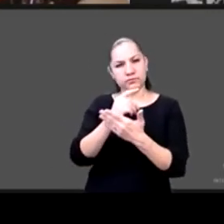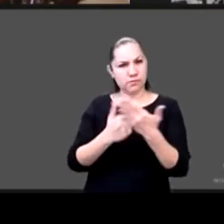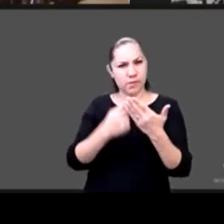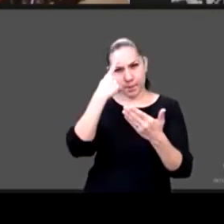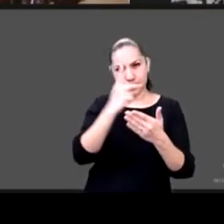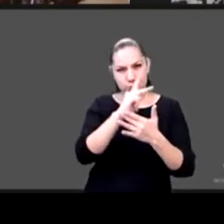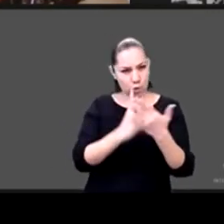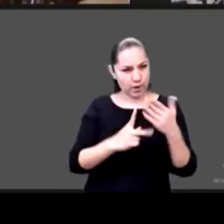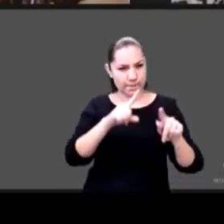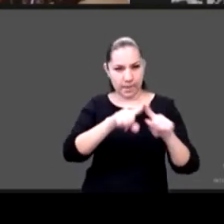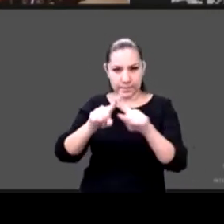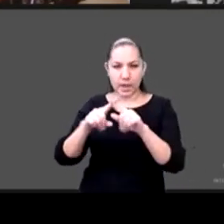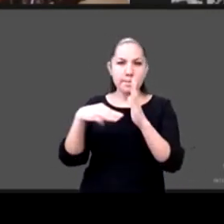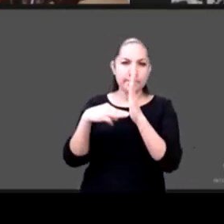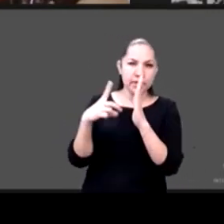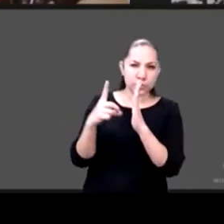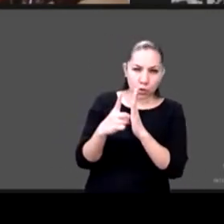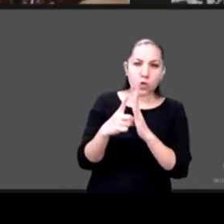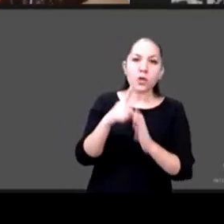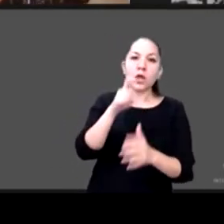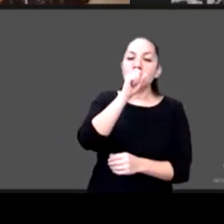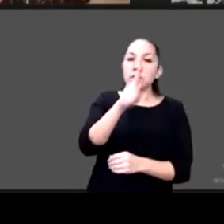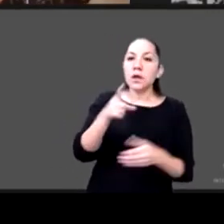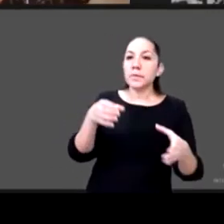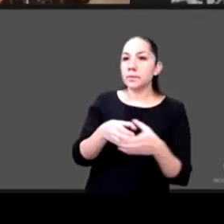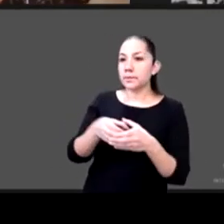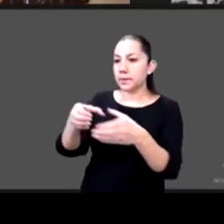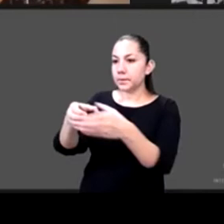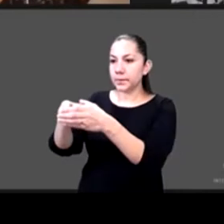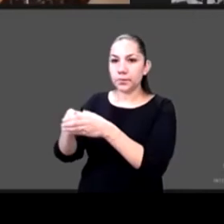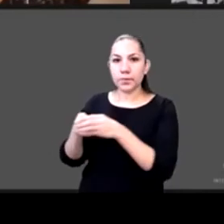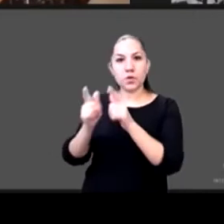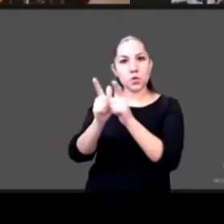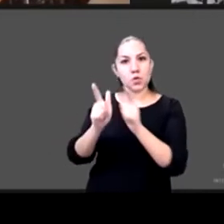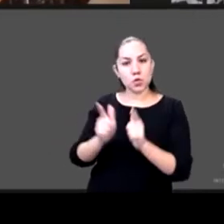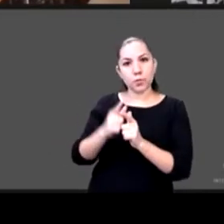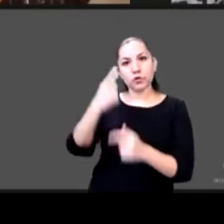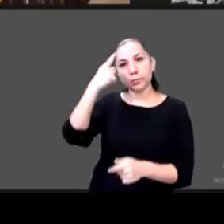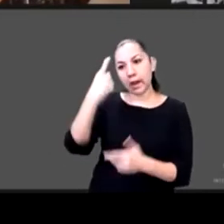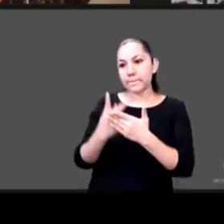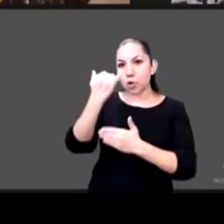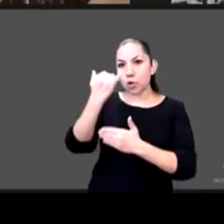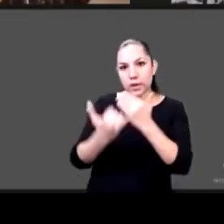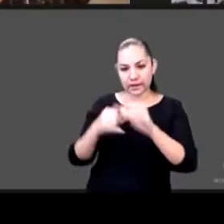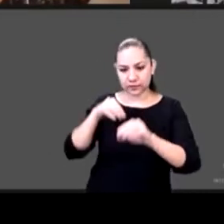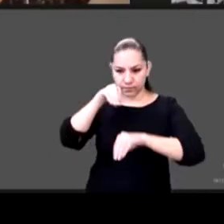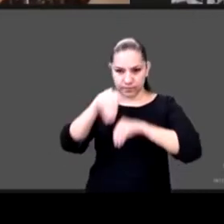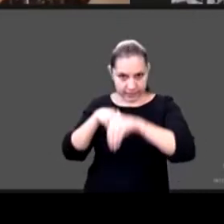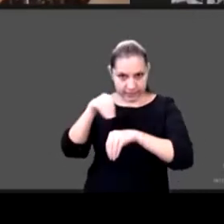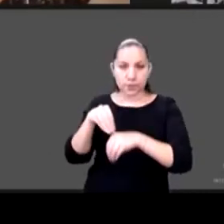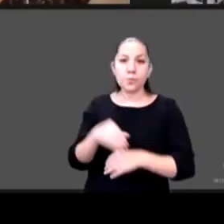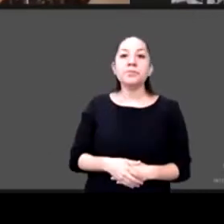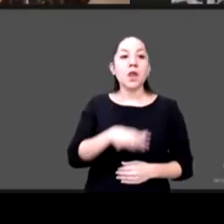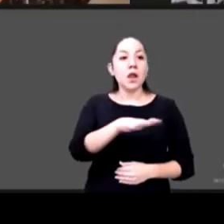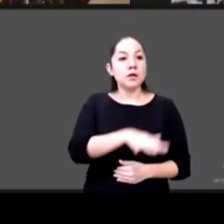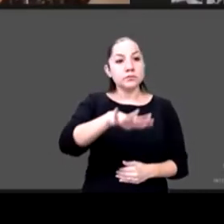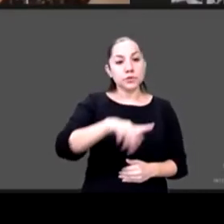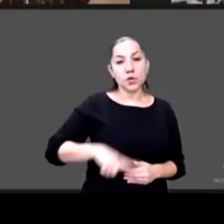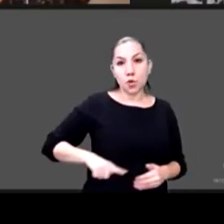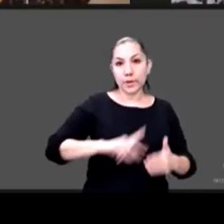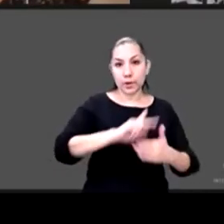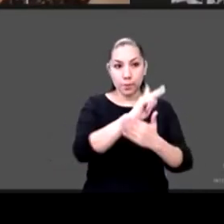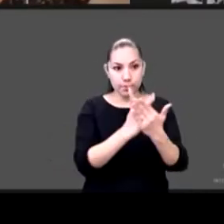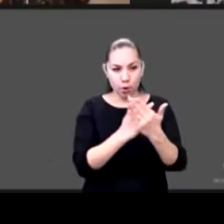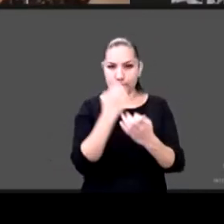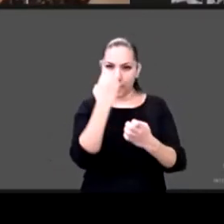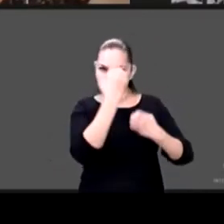la Facilitación de Grupos para el Diseño de Proyectos, Análisis de la Política Pública, Administración de